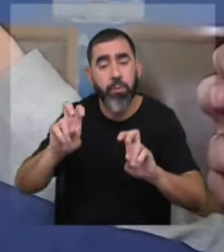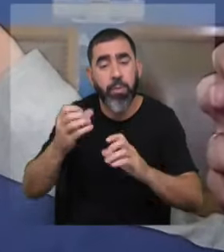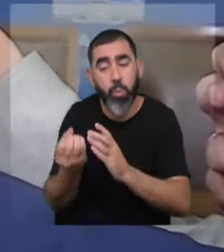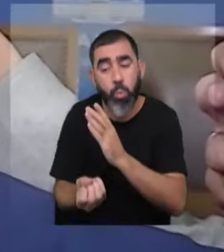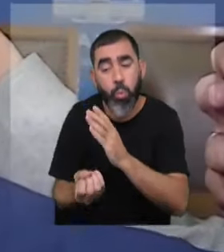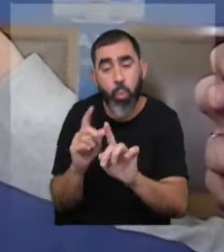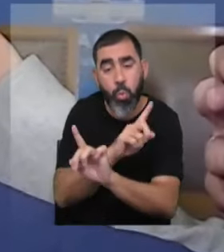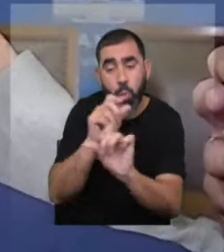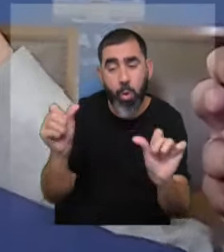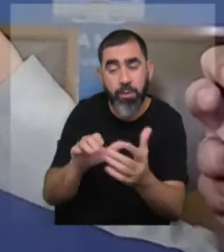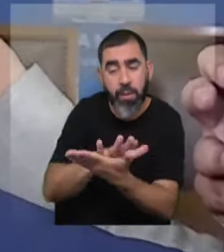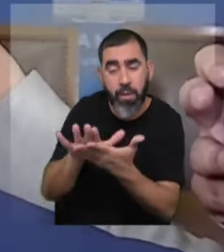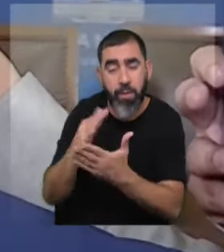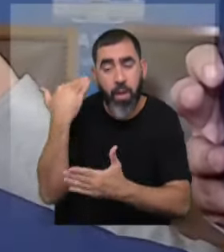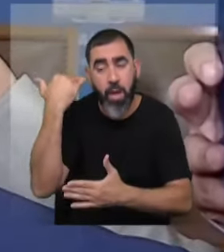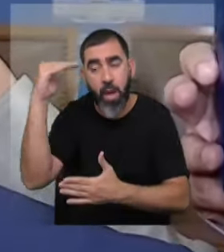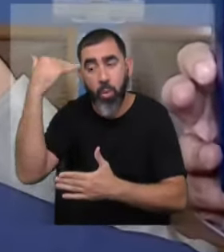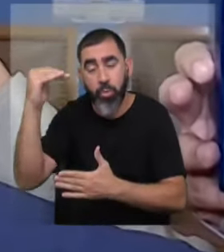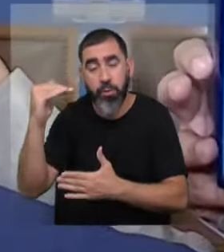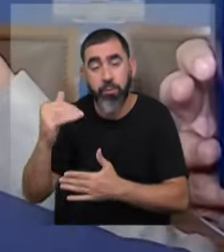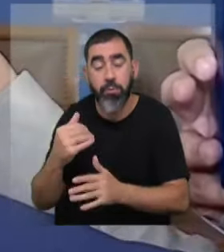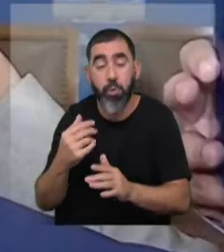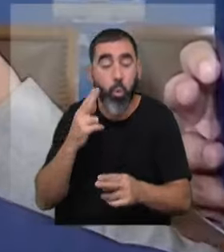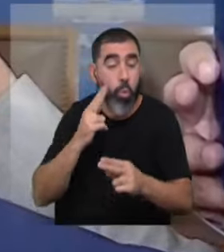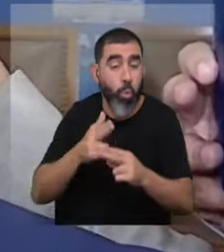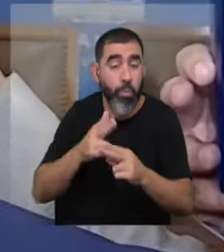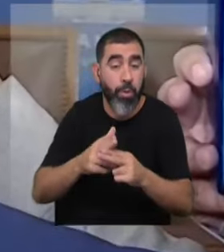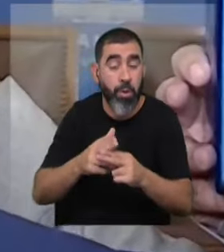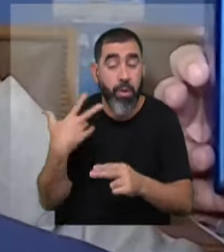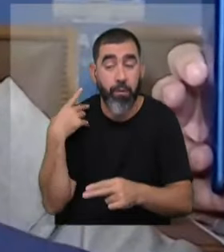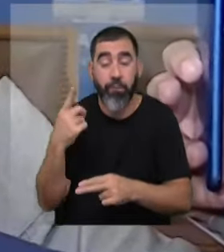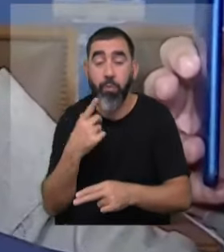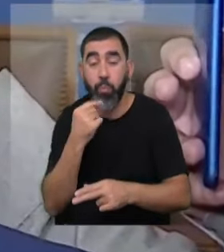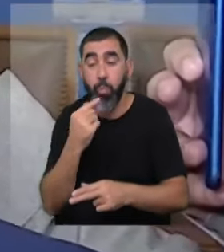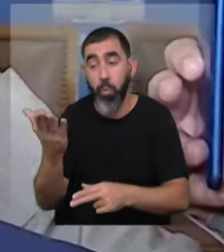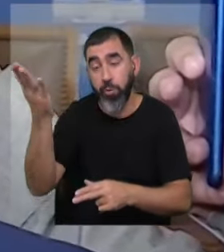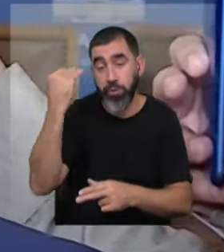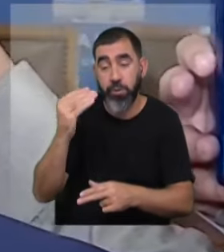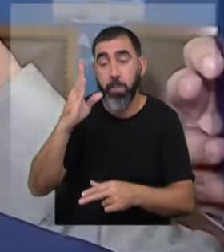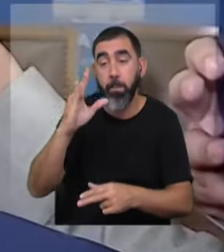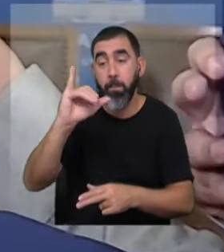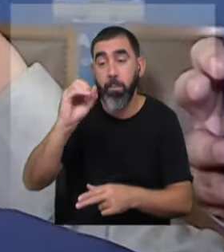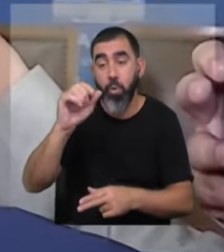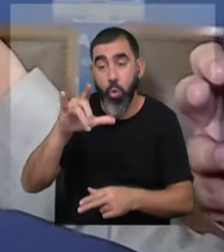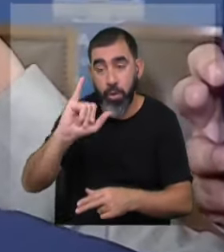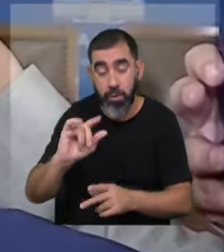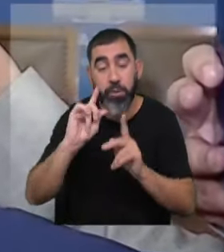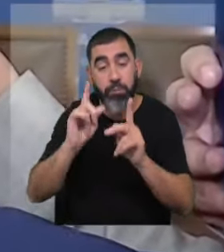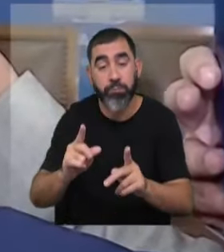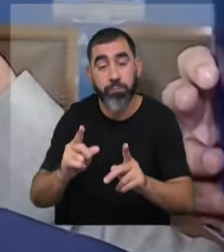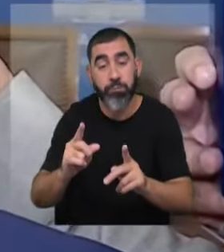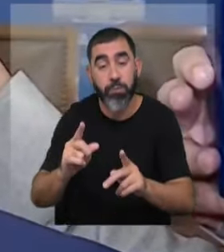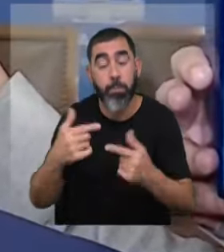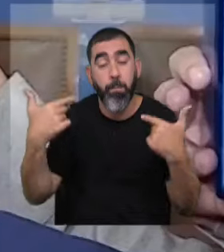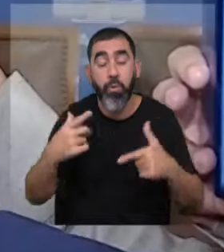actuación de distintas autoridades. Él menciona al señor jefe de policía de la época, Pioli, menciona al